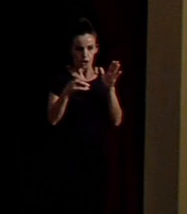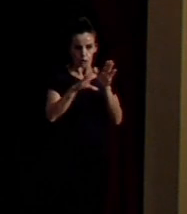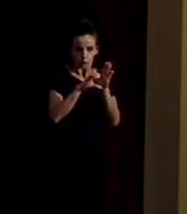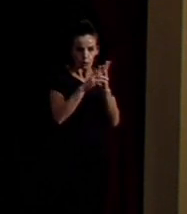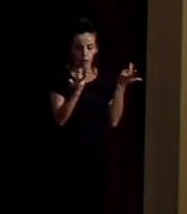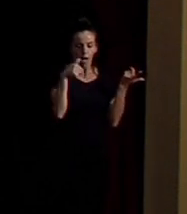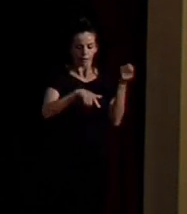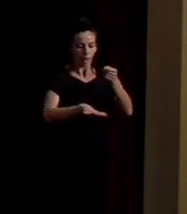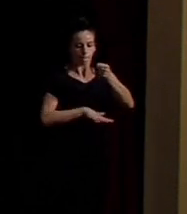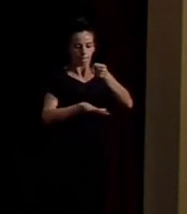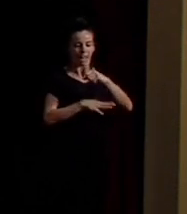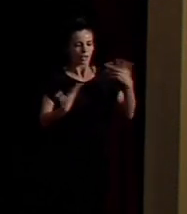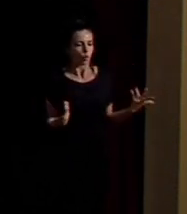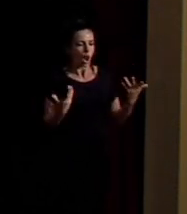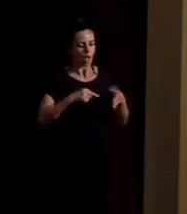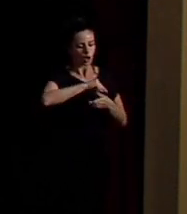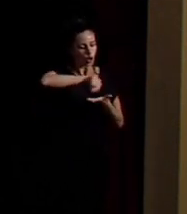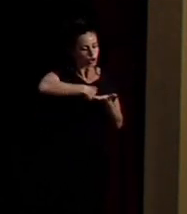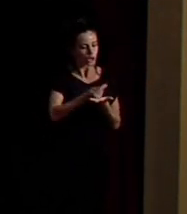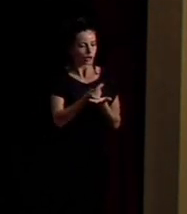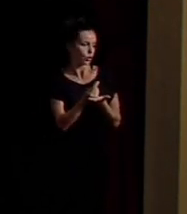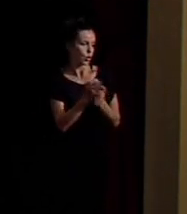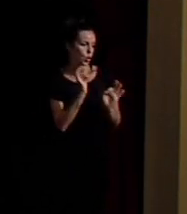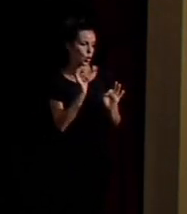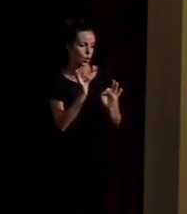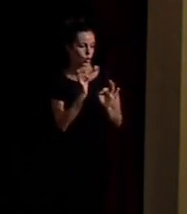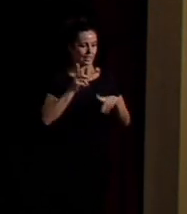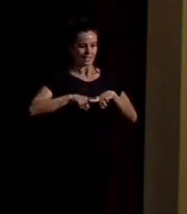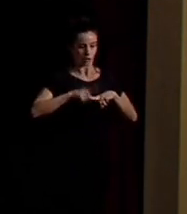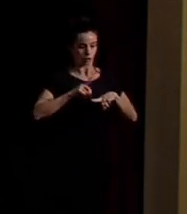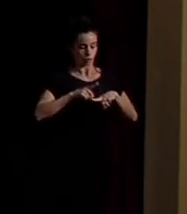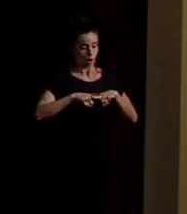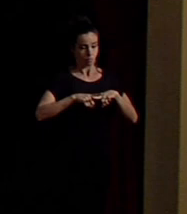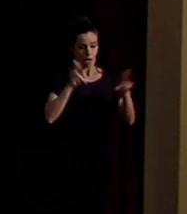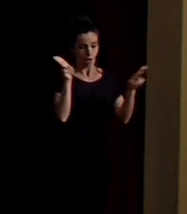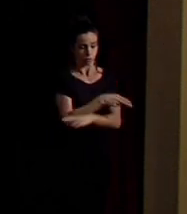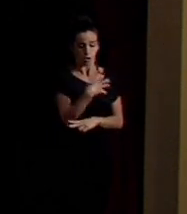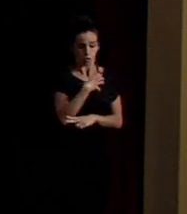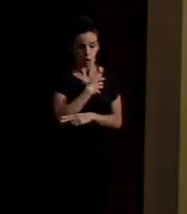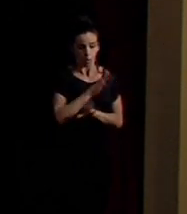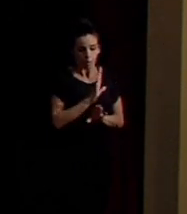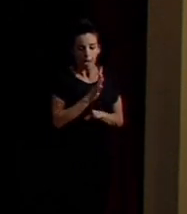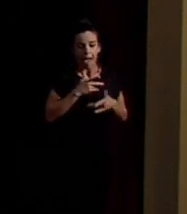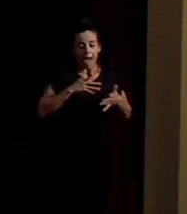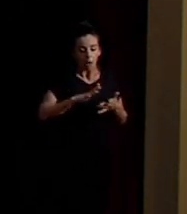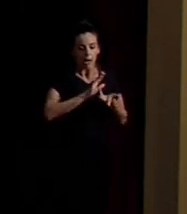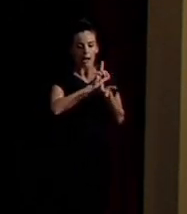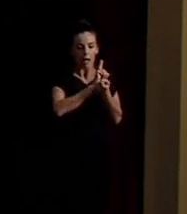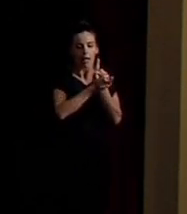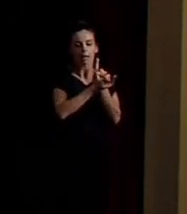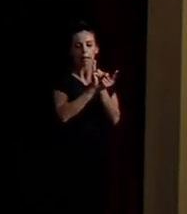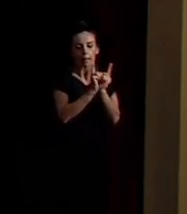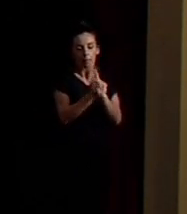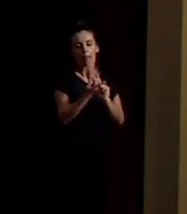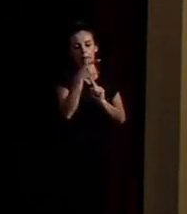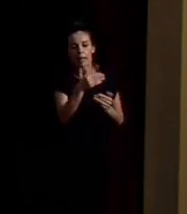base ese contrato sexual, que no hemos conseguido acabar con él, aunque se haya ido erosionando progresivamente, ¿no?, gracias